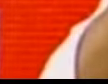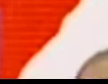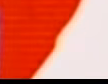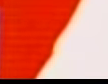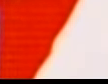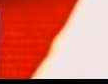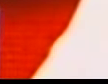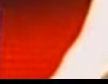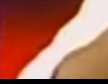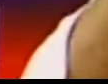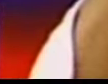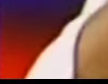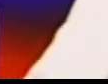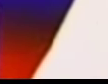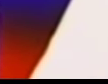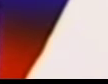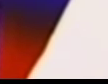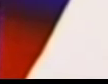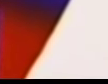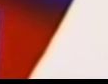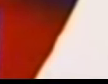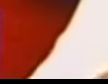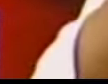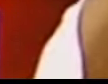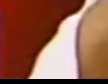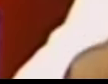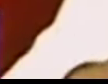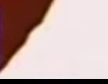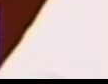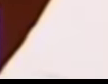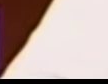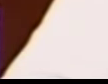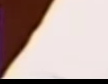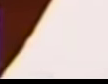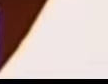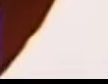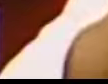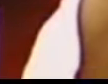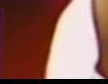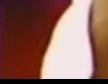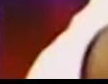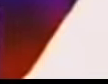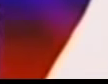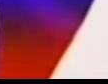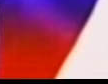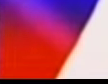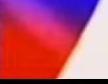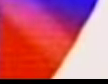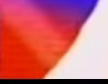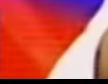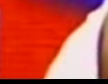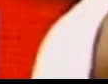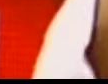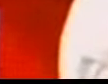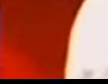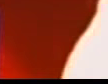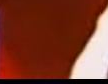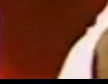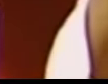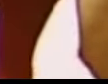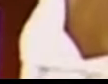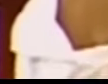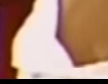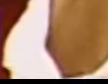ejemplo, cocinas de inducción, a nadie se lo obliga a comprar, pero se han abaratado muchísimo, se da financiamiento, se da